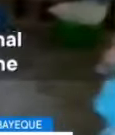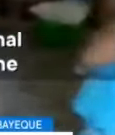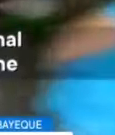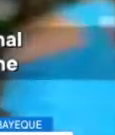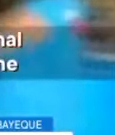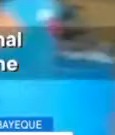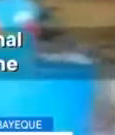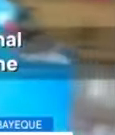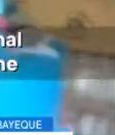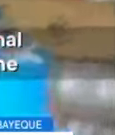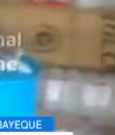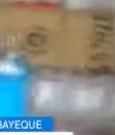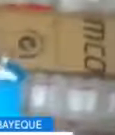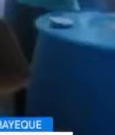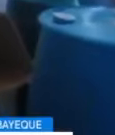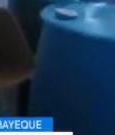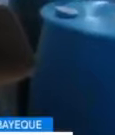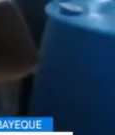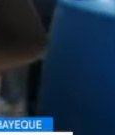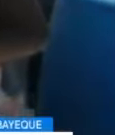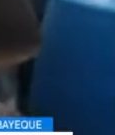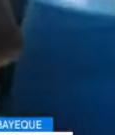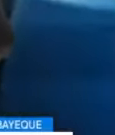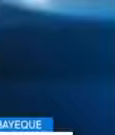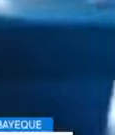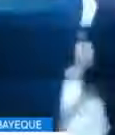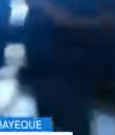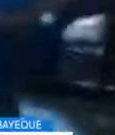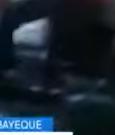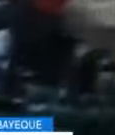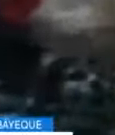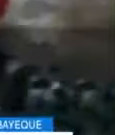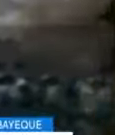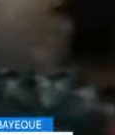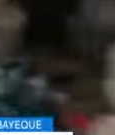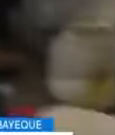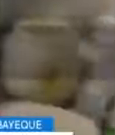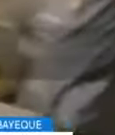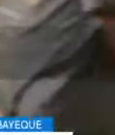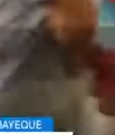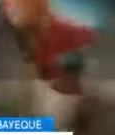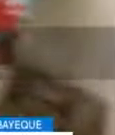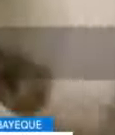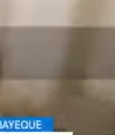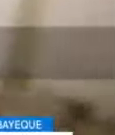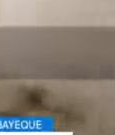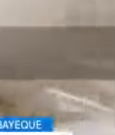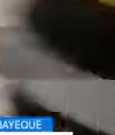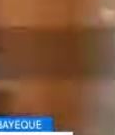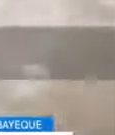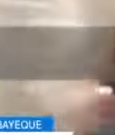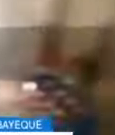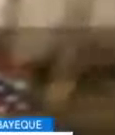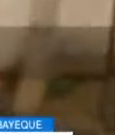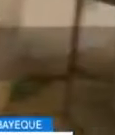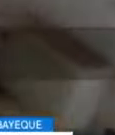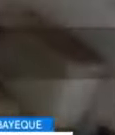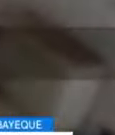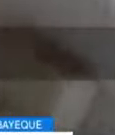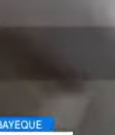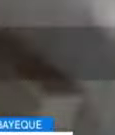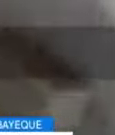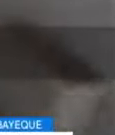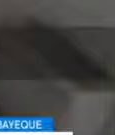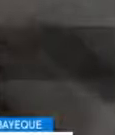jinaspa, tarir, junku, crimen, ruaypi, junyunaku, jurunakunata. Paikunam, alcohol, hinallataj, gel, nizjata, chiklayo,